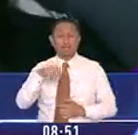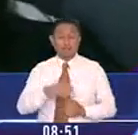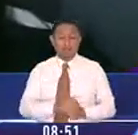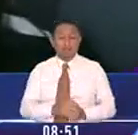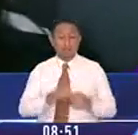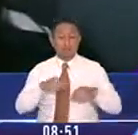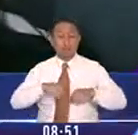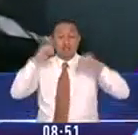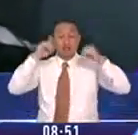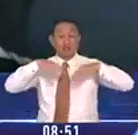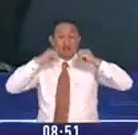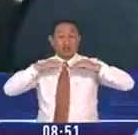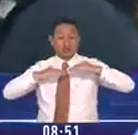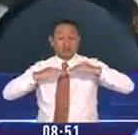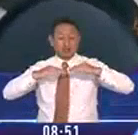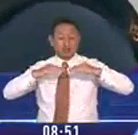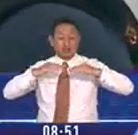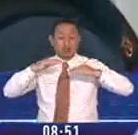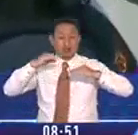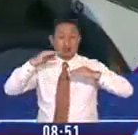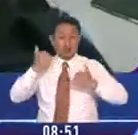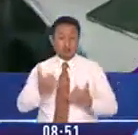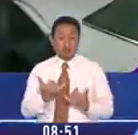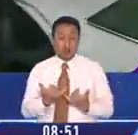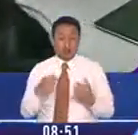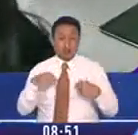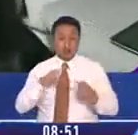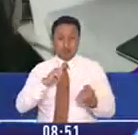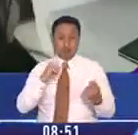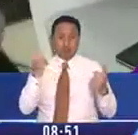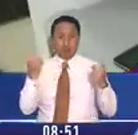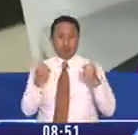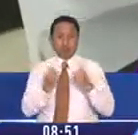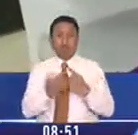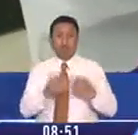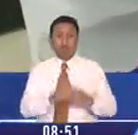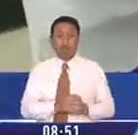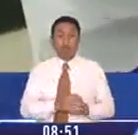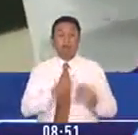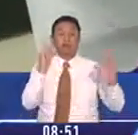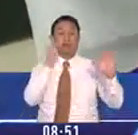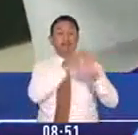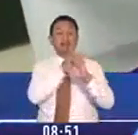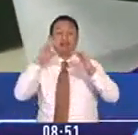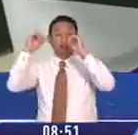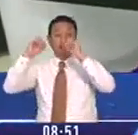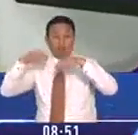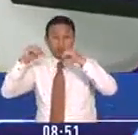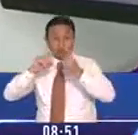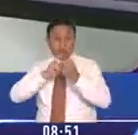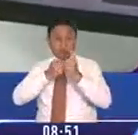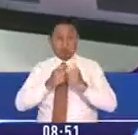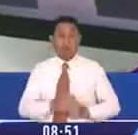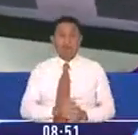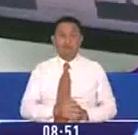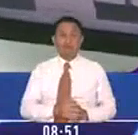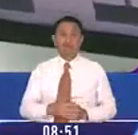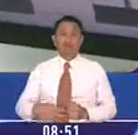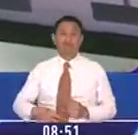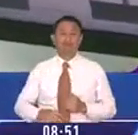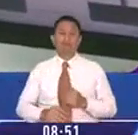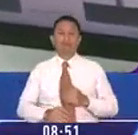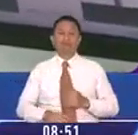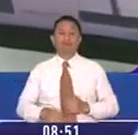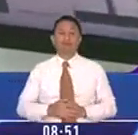un aumento de precipitaciones, ahora que justamente estamos en esta transición de época seca a época lluviosa. Así es, secretaria. Justamente en